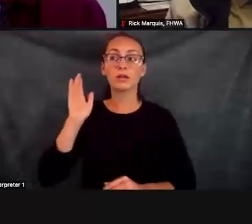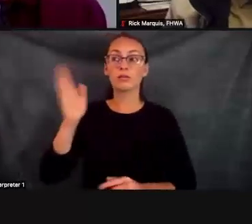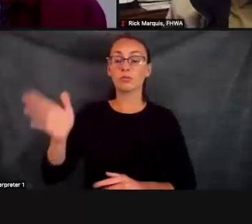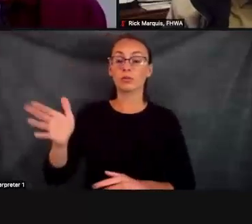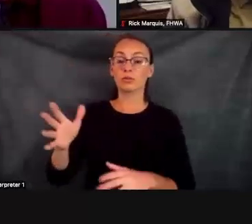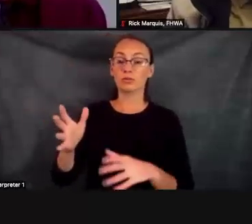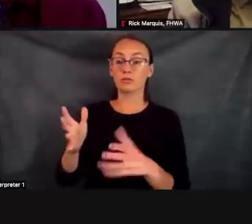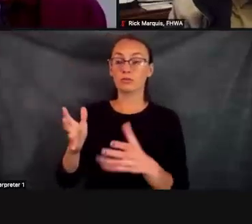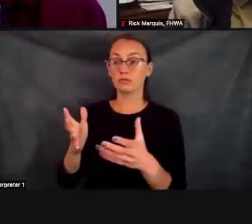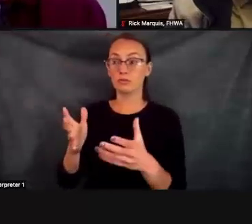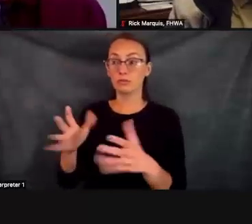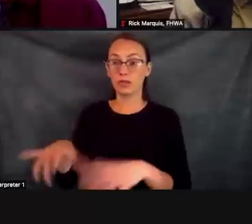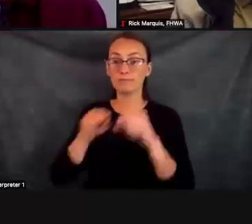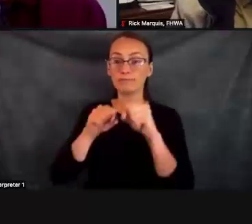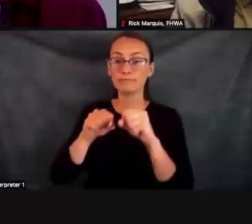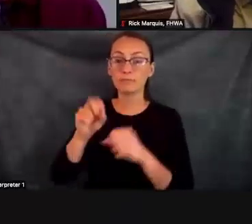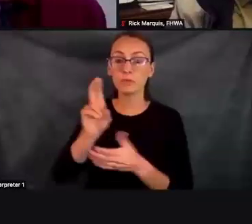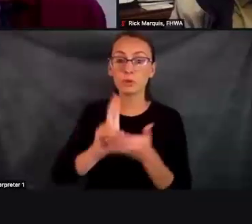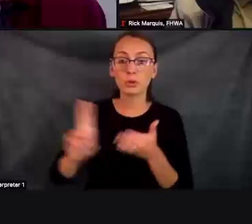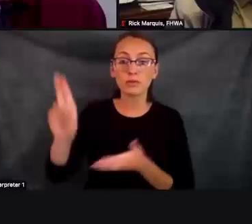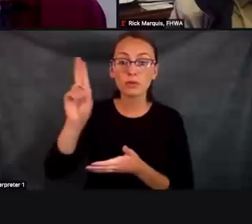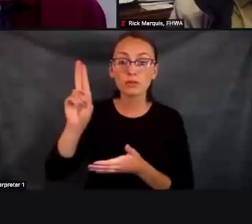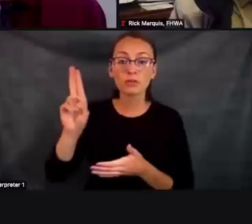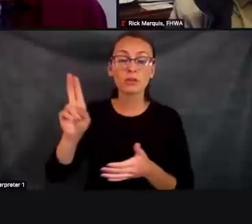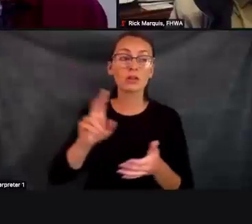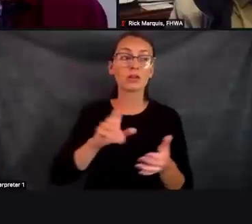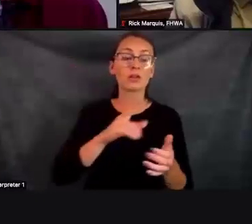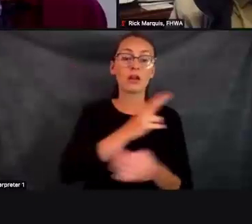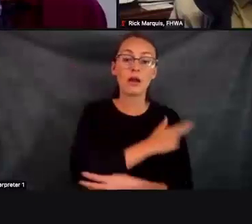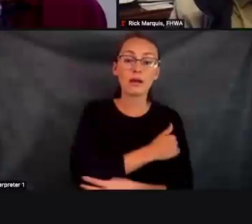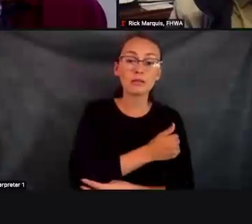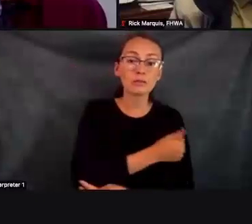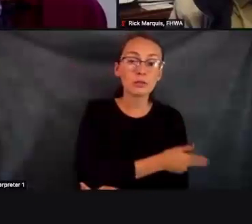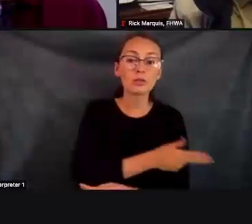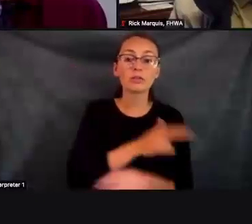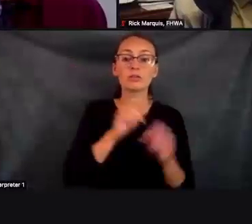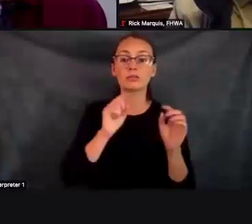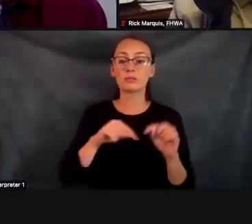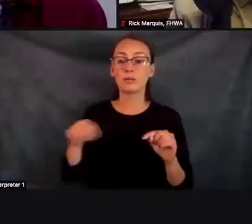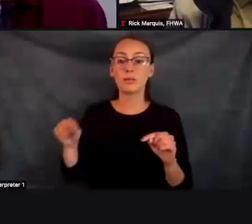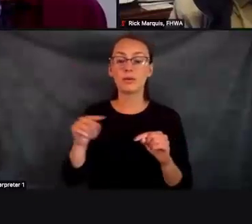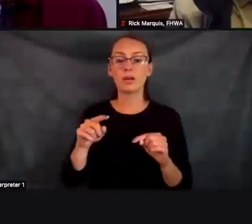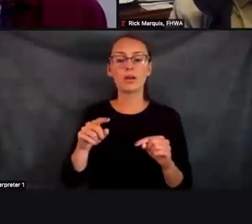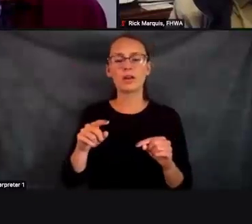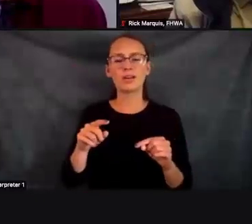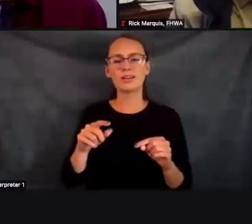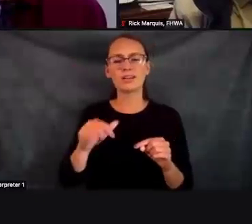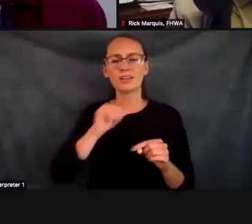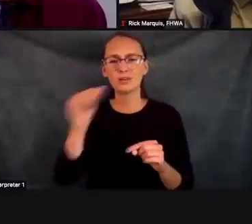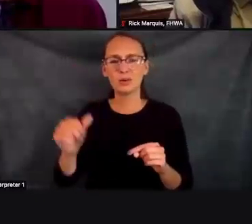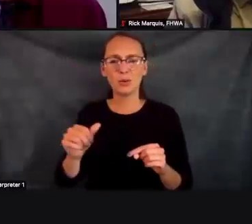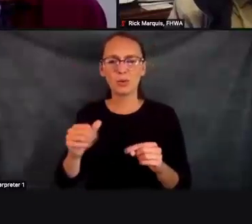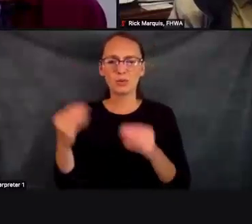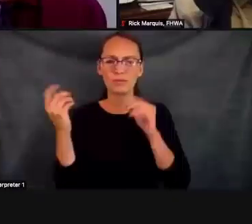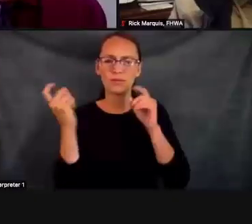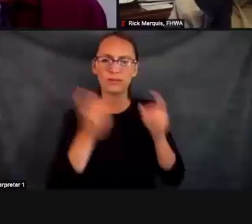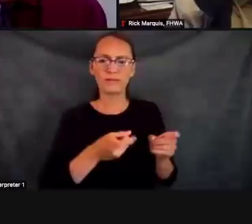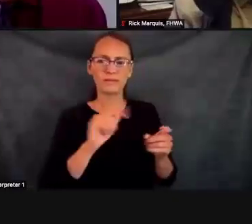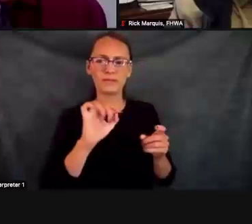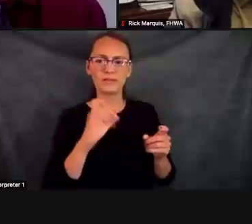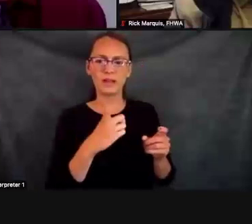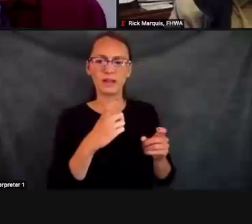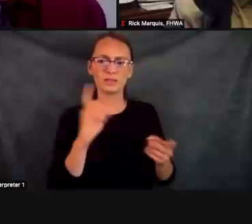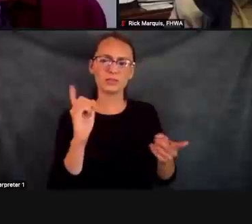esos terrenos? ¿Los hospitales, la universidad, que no pagan impuestos a la ciudad de